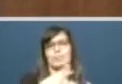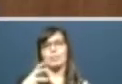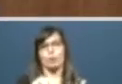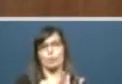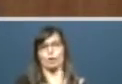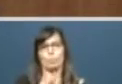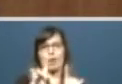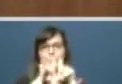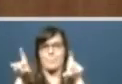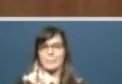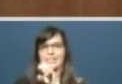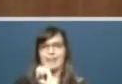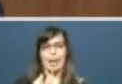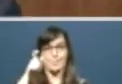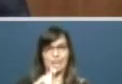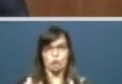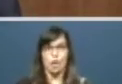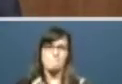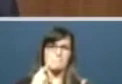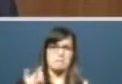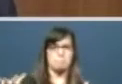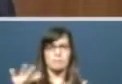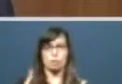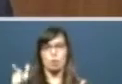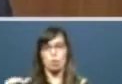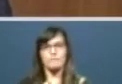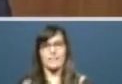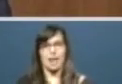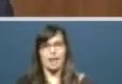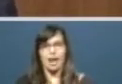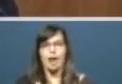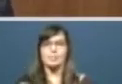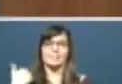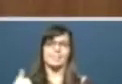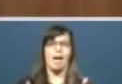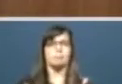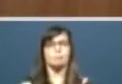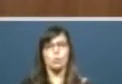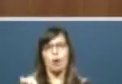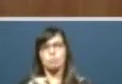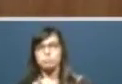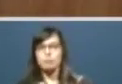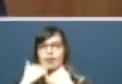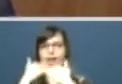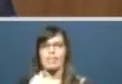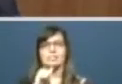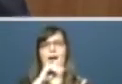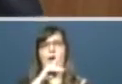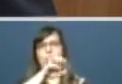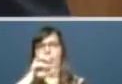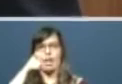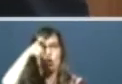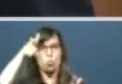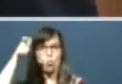unos mil emprendedores han recibido ya atención a través de ader rural y el plan de apoyo prevé la prestación directa de asesoramiento y